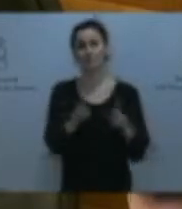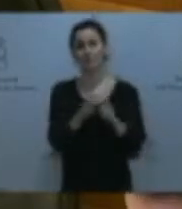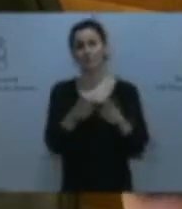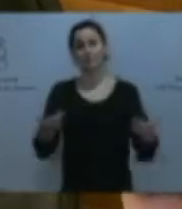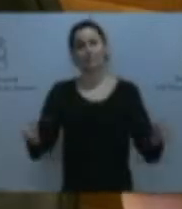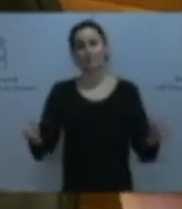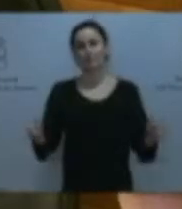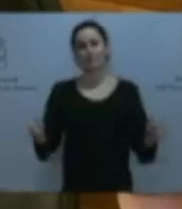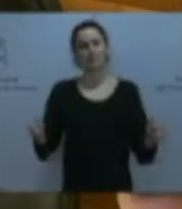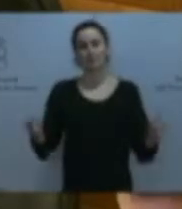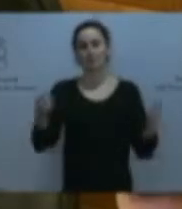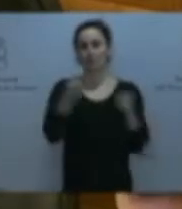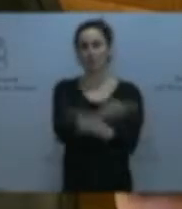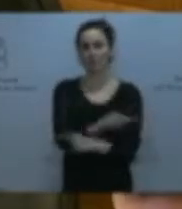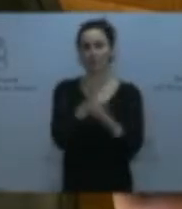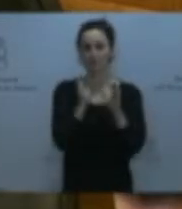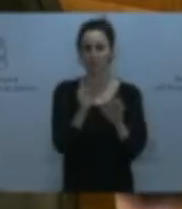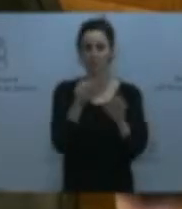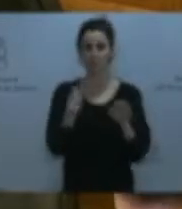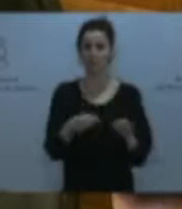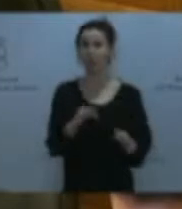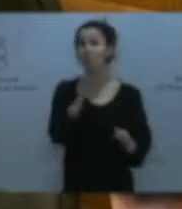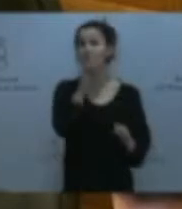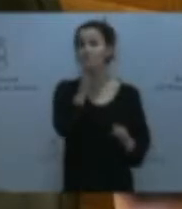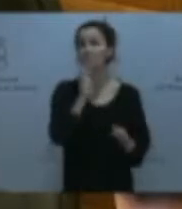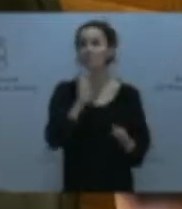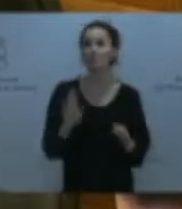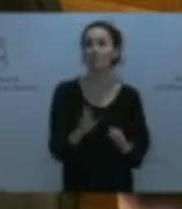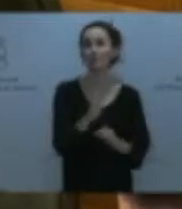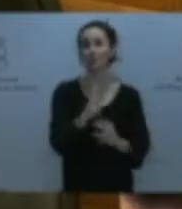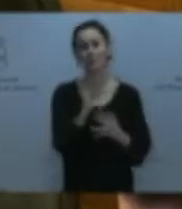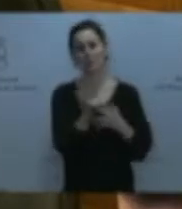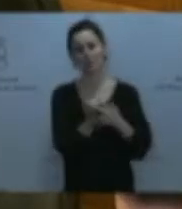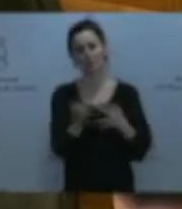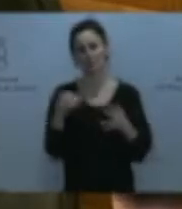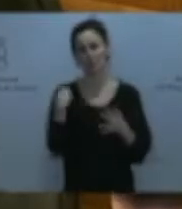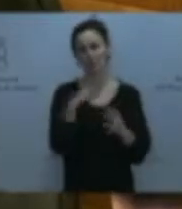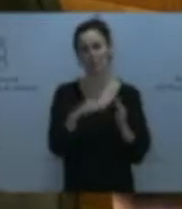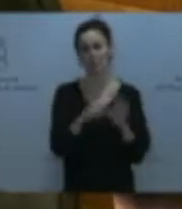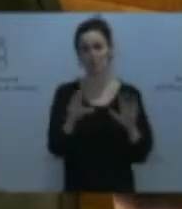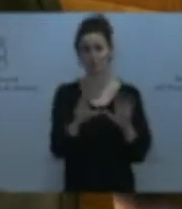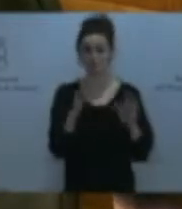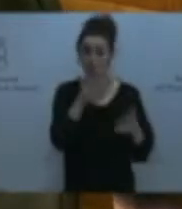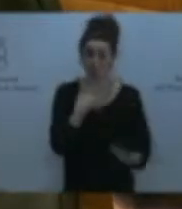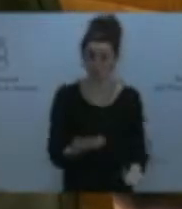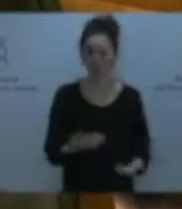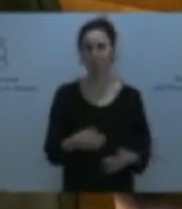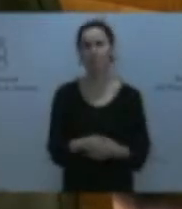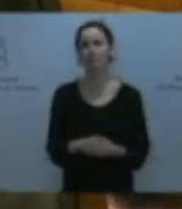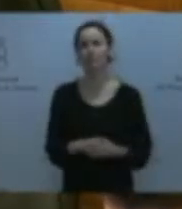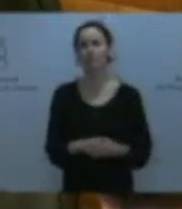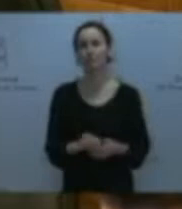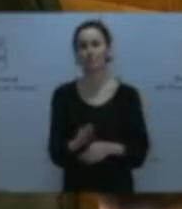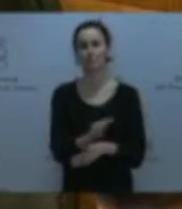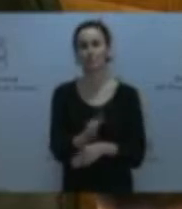el contrario, aún el censo muestra una población cercana a la mitad de salmones de los que había en el 2010. Mire, en cuidar lo